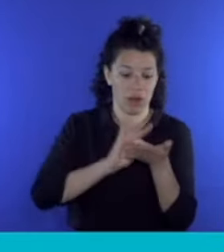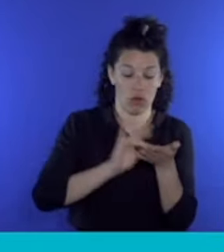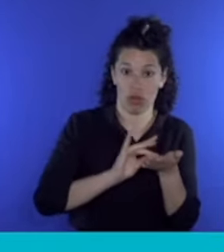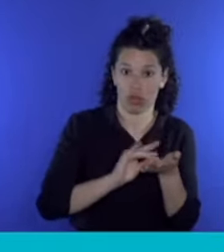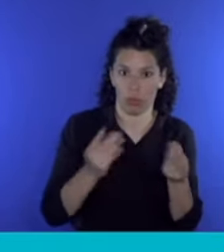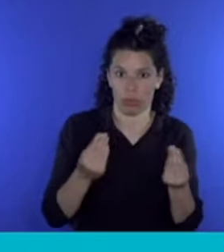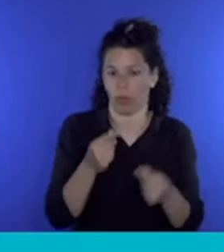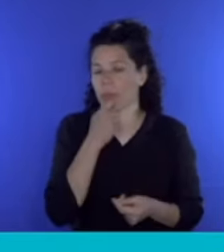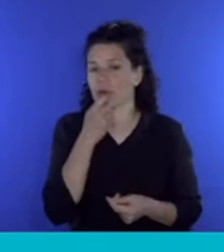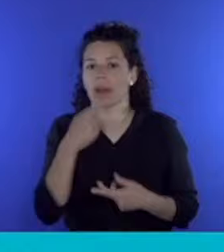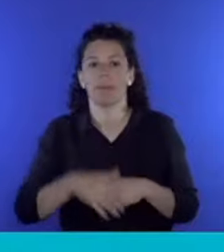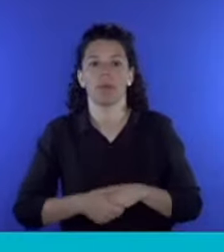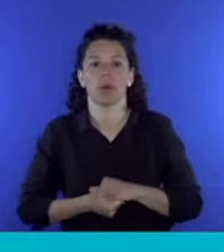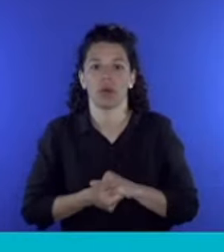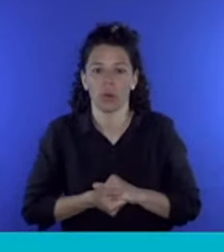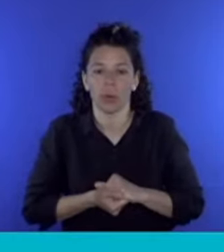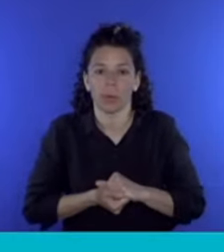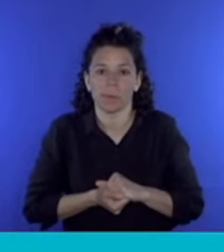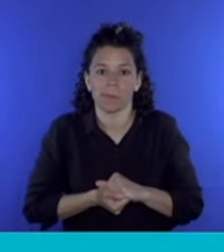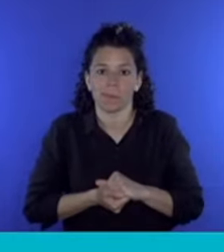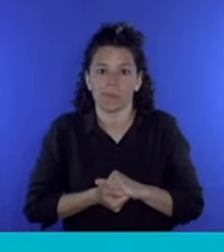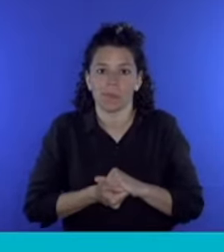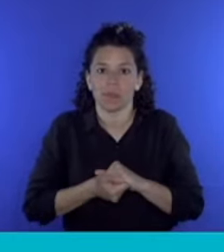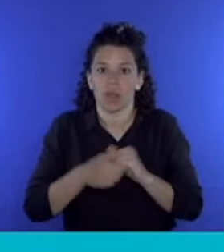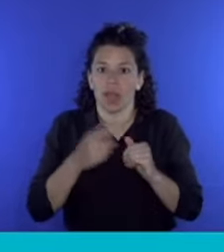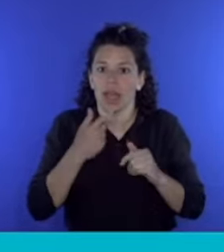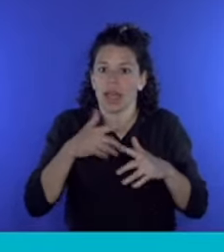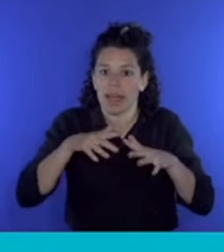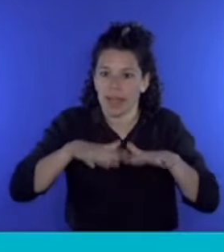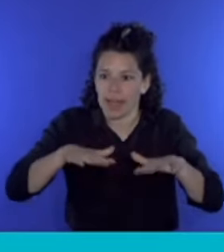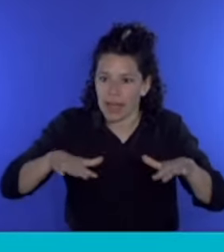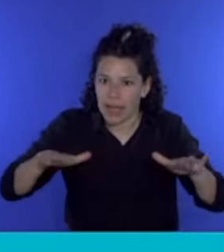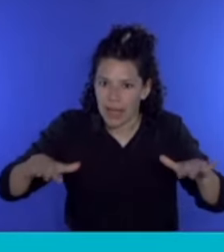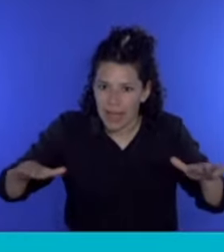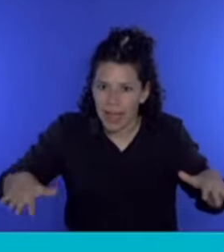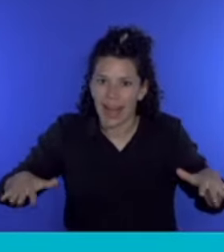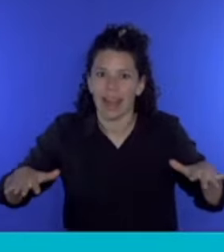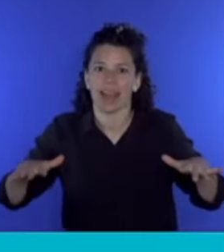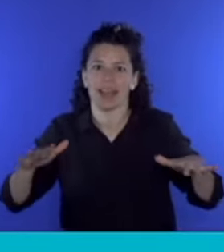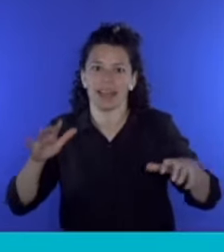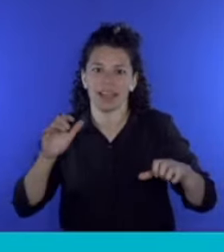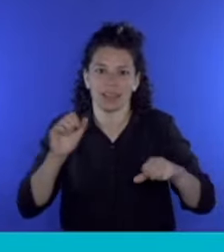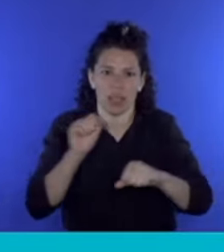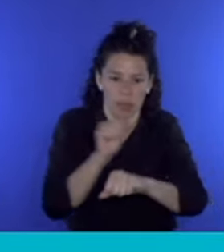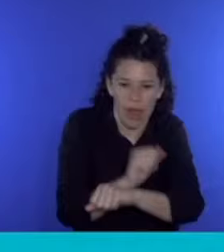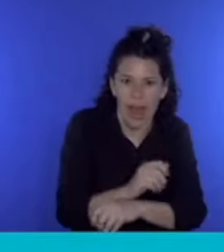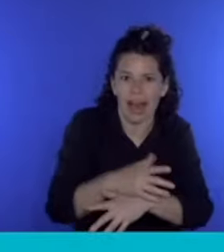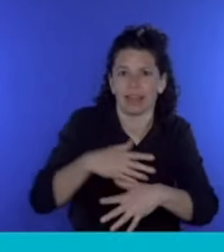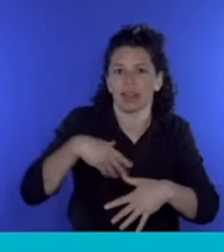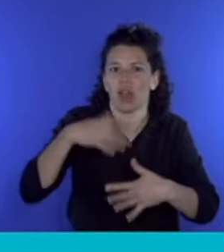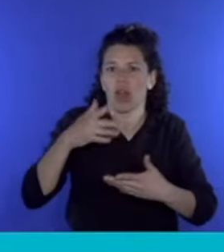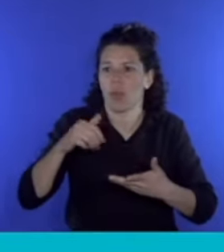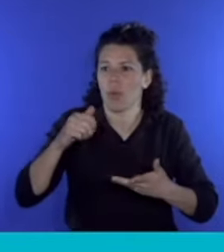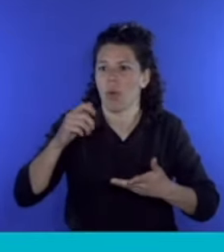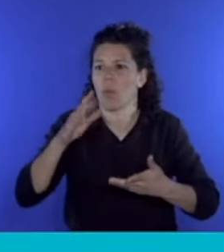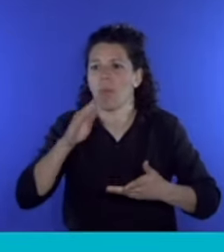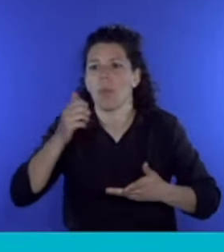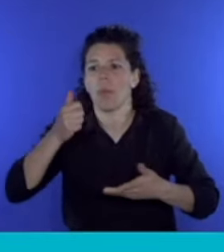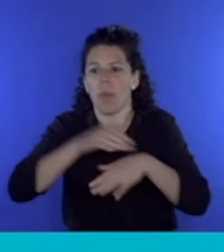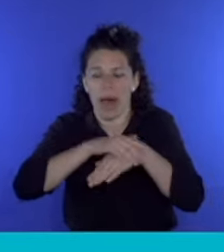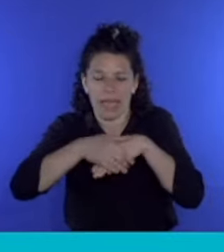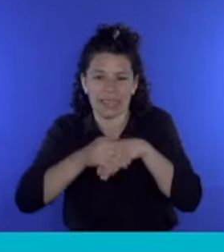ejemplo la formulación de nenes Encadenados bañados en vaselina como una de la tantas